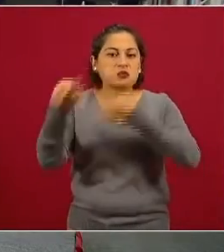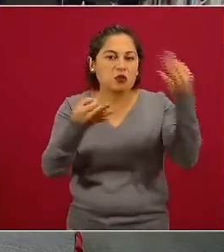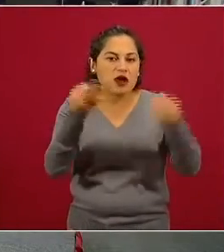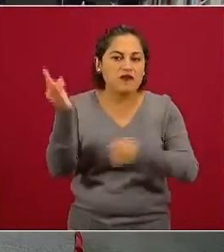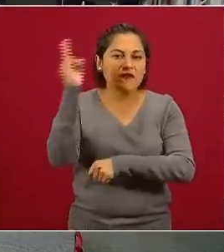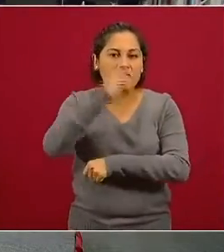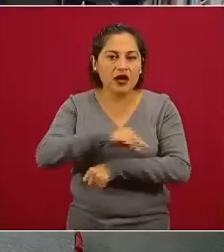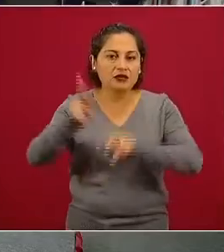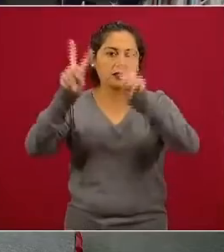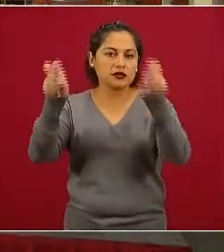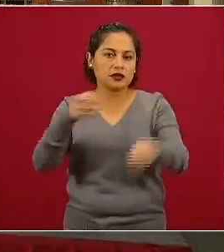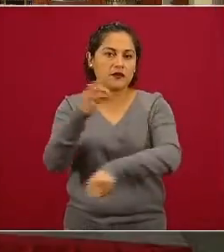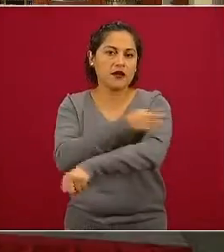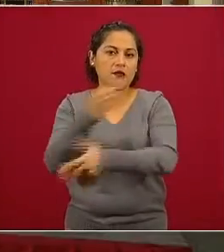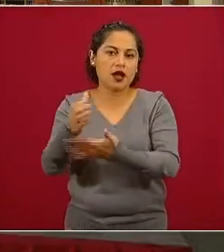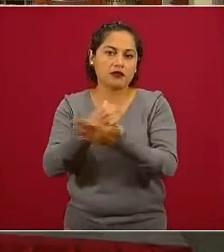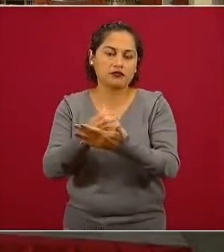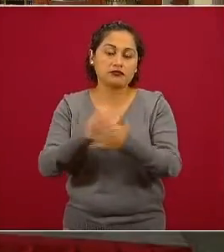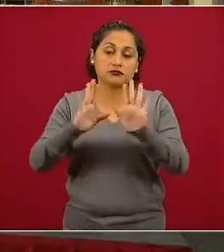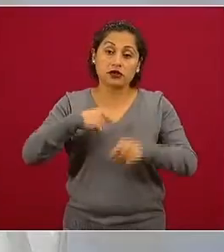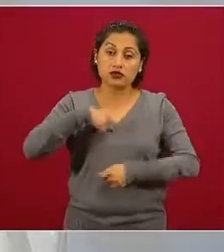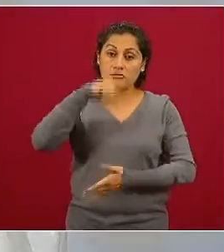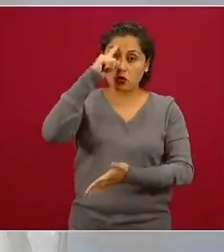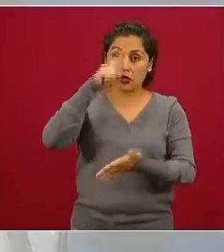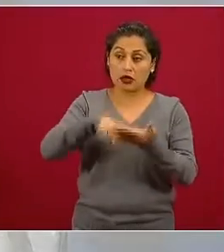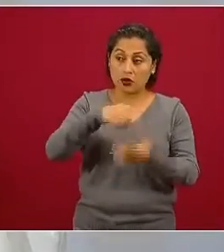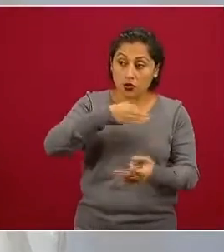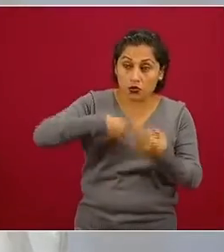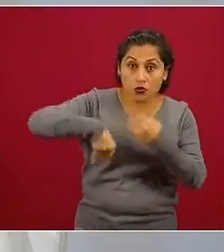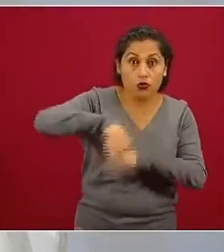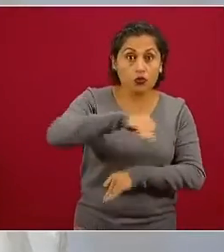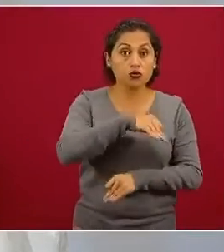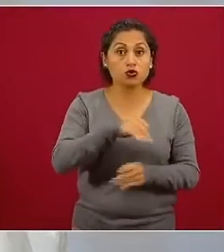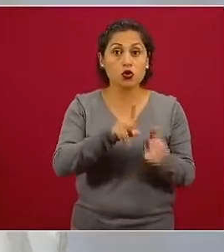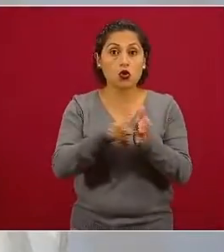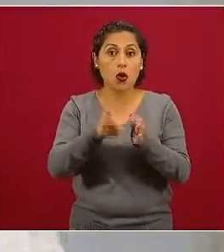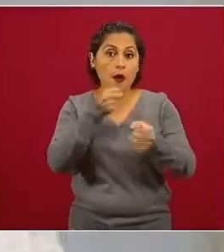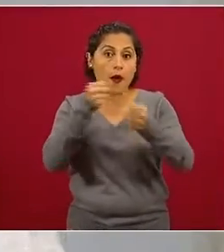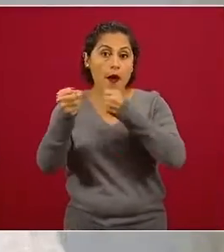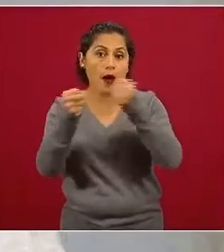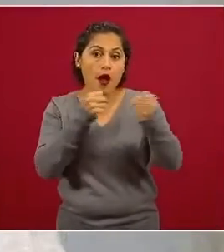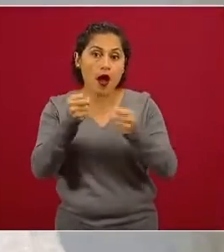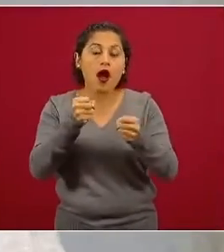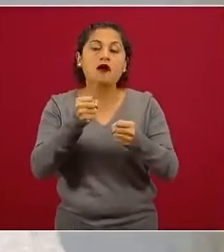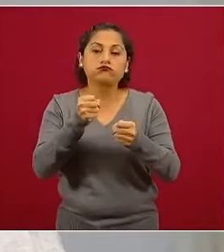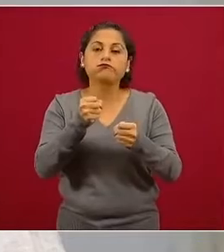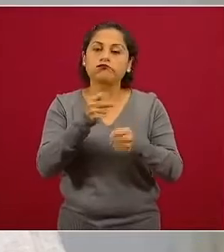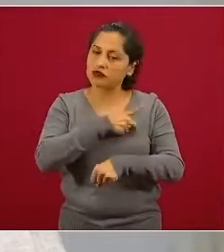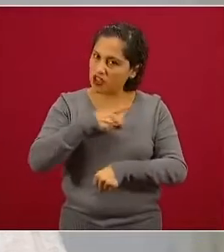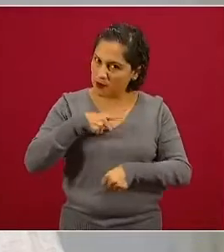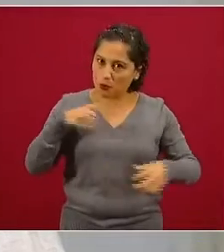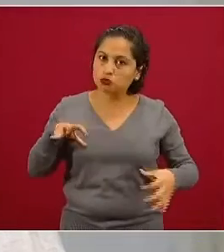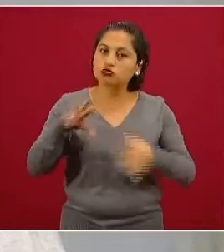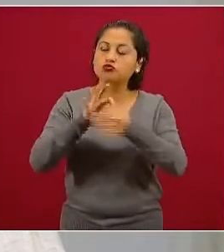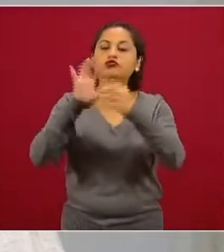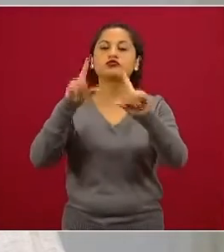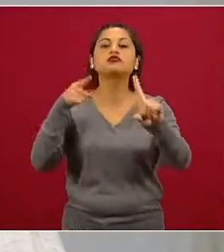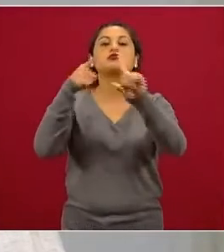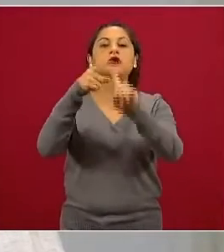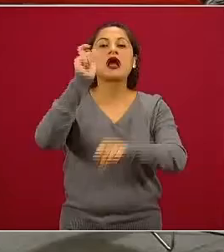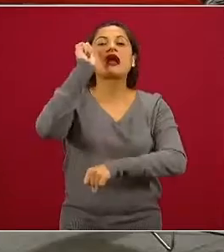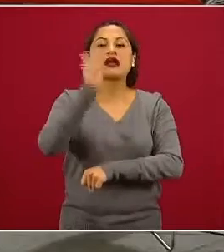más delicada. Tal parece que, aún no saliendo de la pandemia, estamos entrando a la infodemia de las